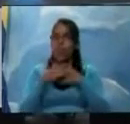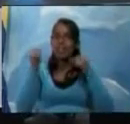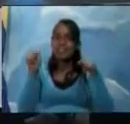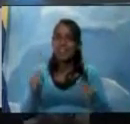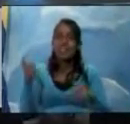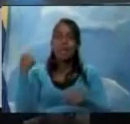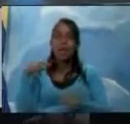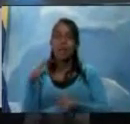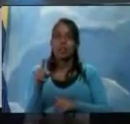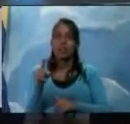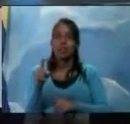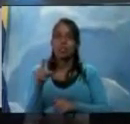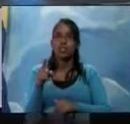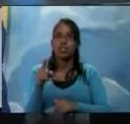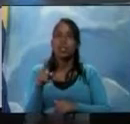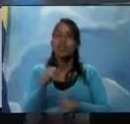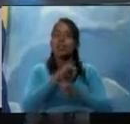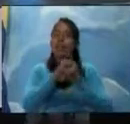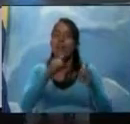tienes. Aquí tienes,